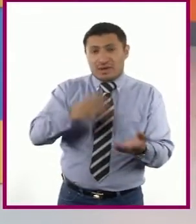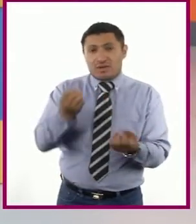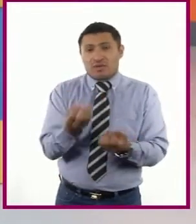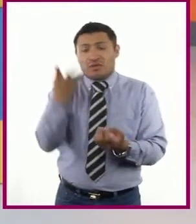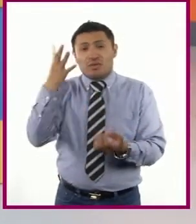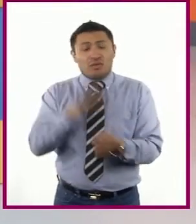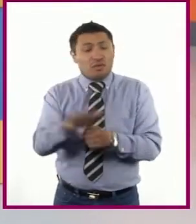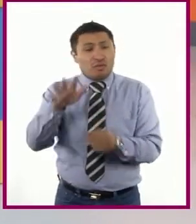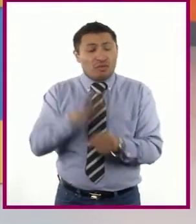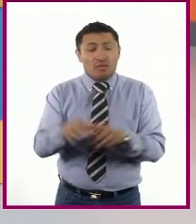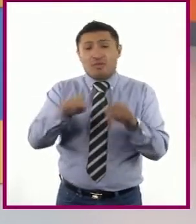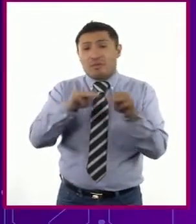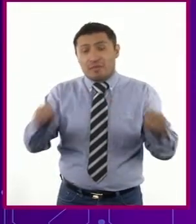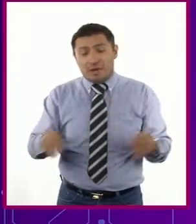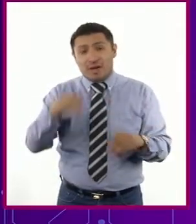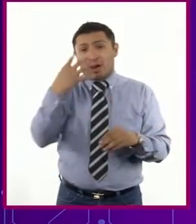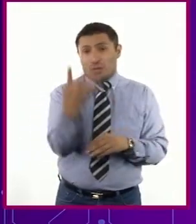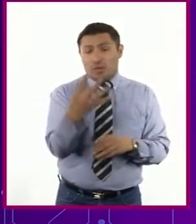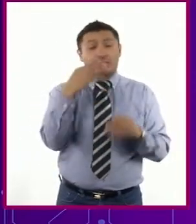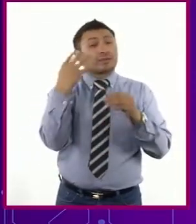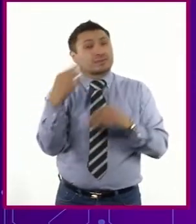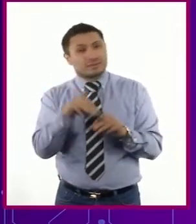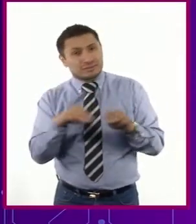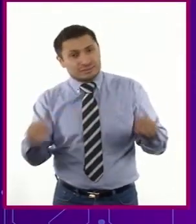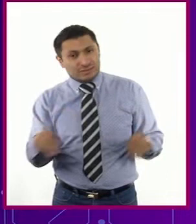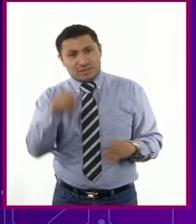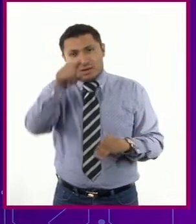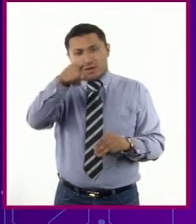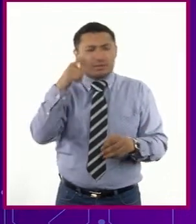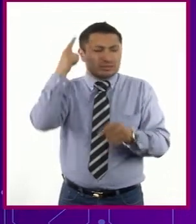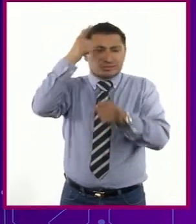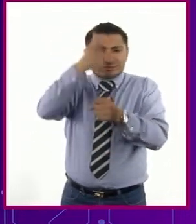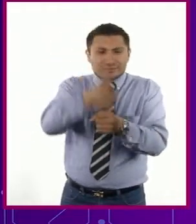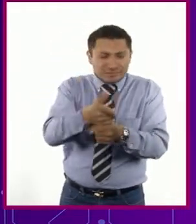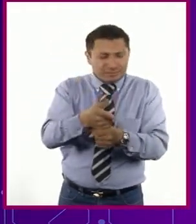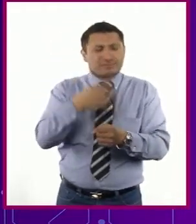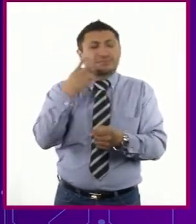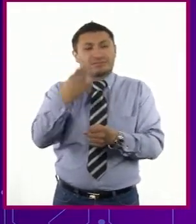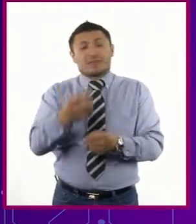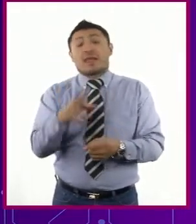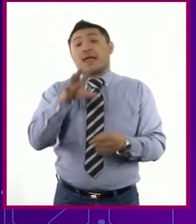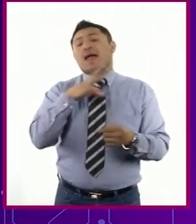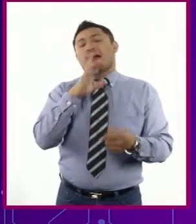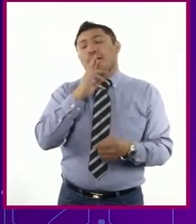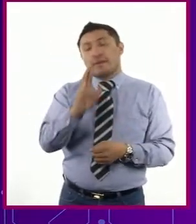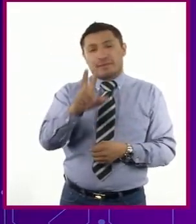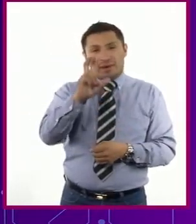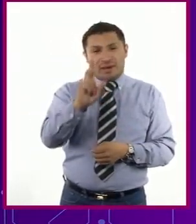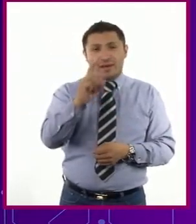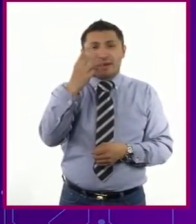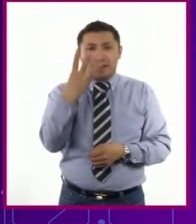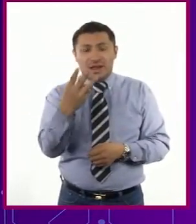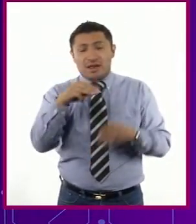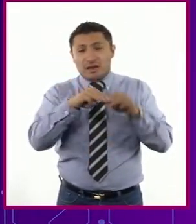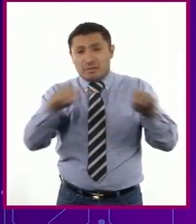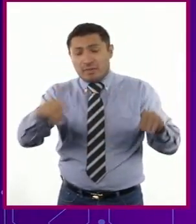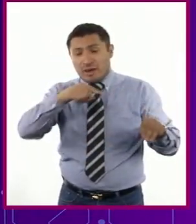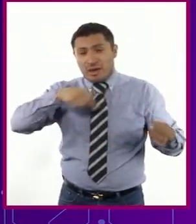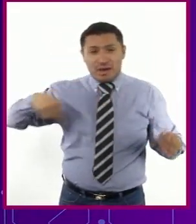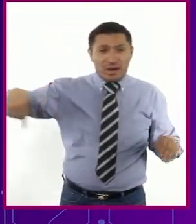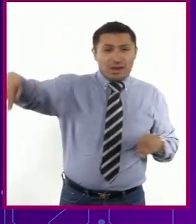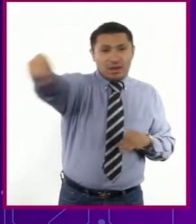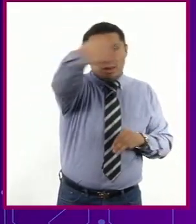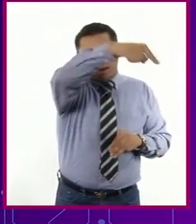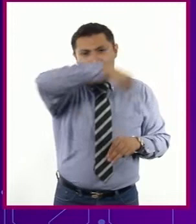lado, 4 metros. Al hacer el cálculo, obtenemos 32 metros de perímetro, es decir,